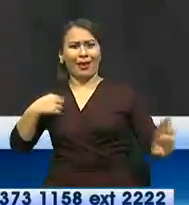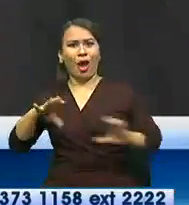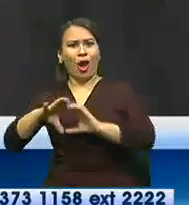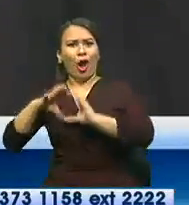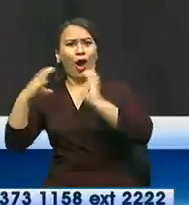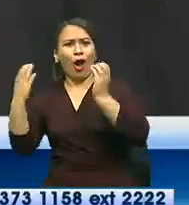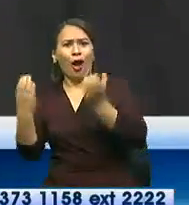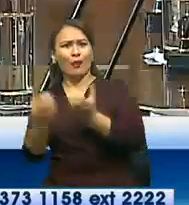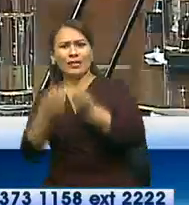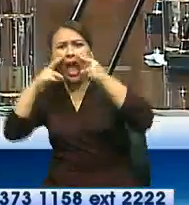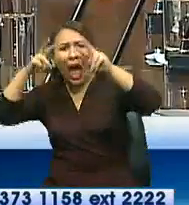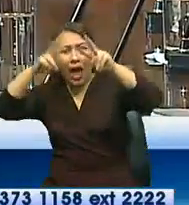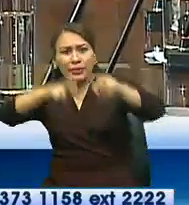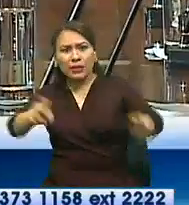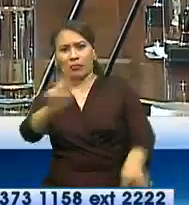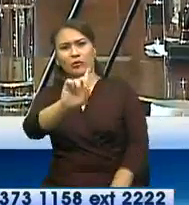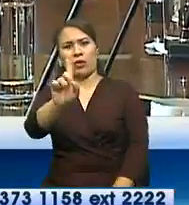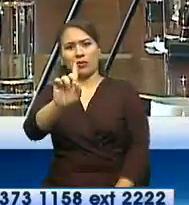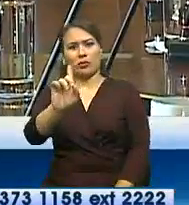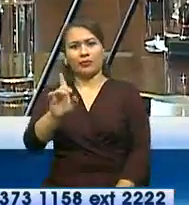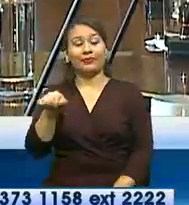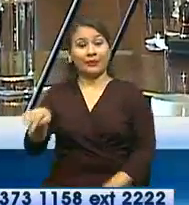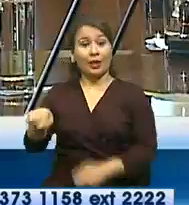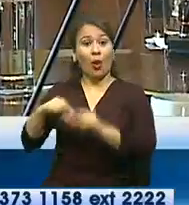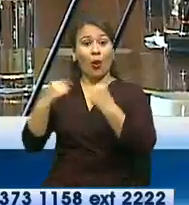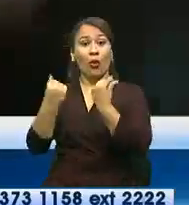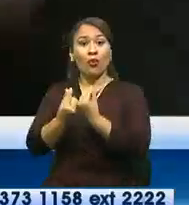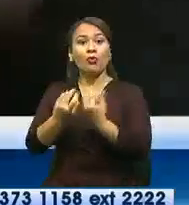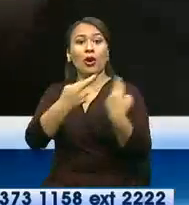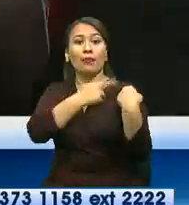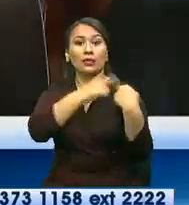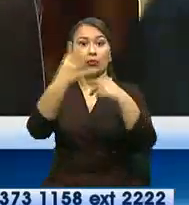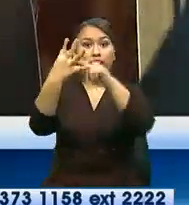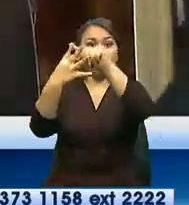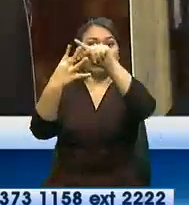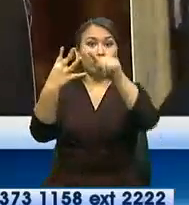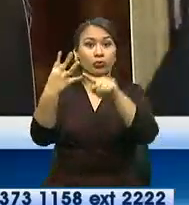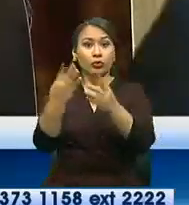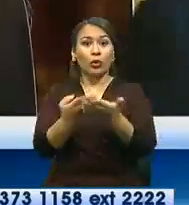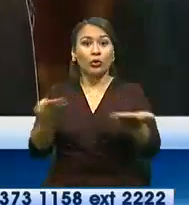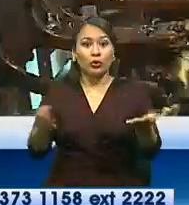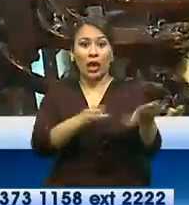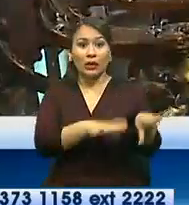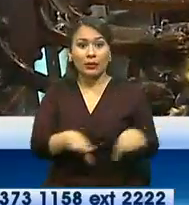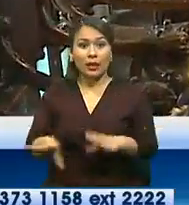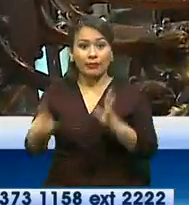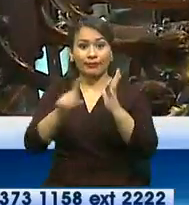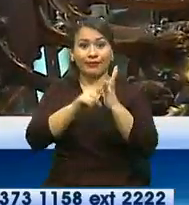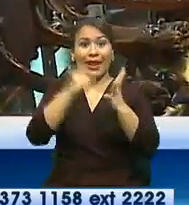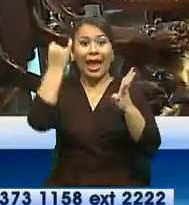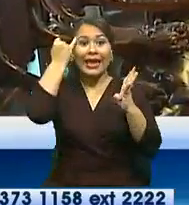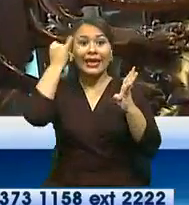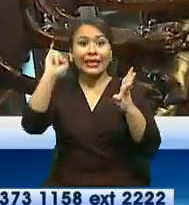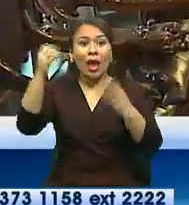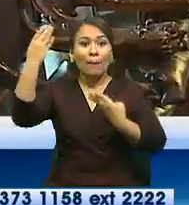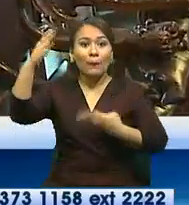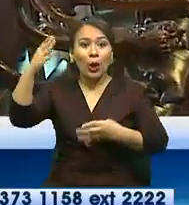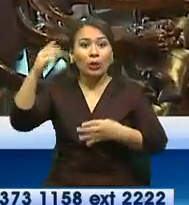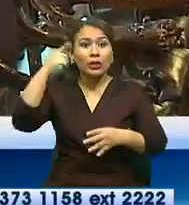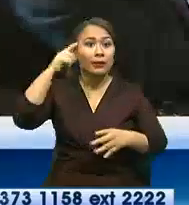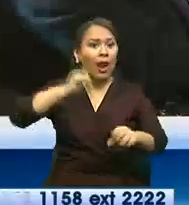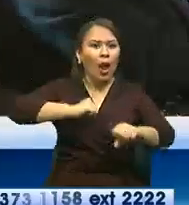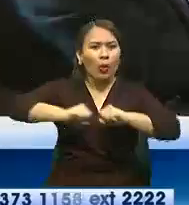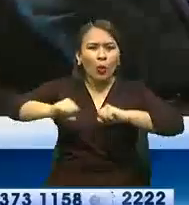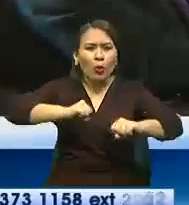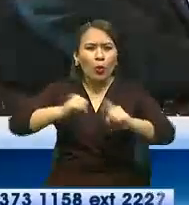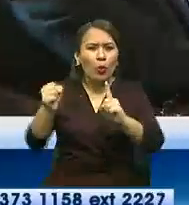ente investigador? Este frente tendrá 4 competencias exclusivas que van desde proponer estrategias de políticas públicas de lucha